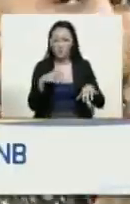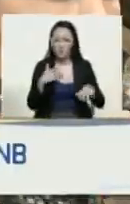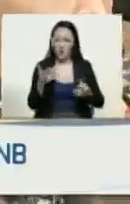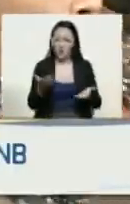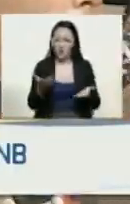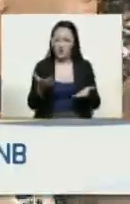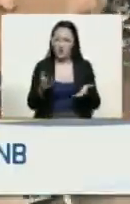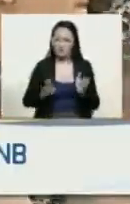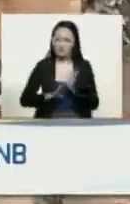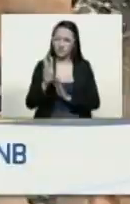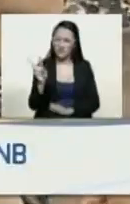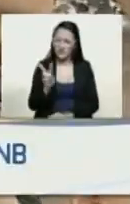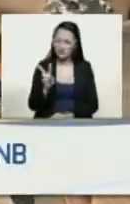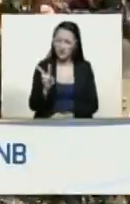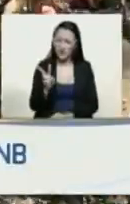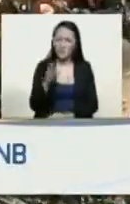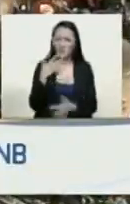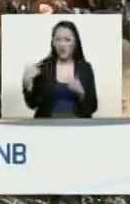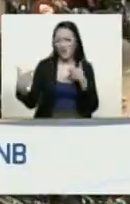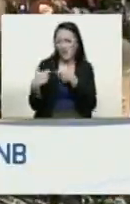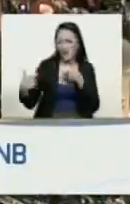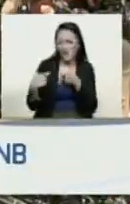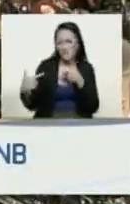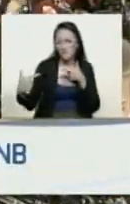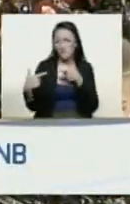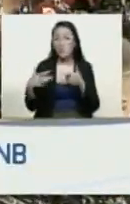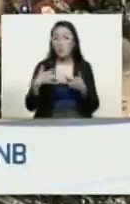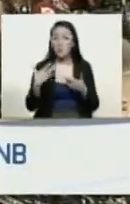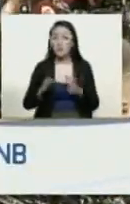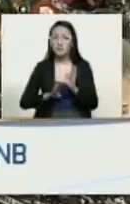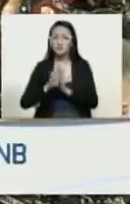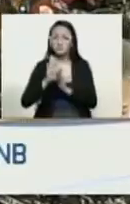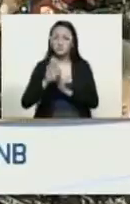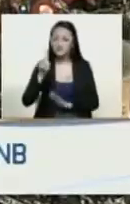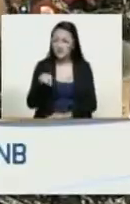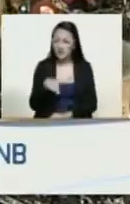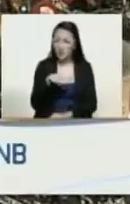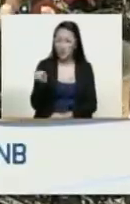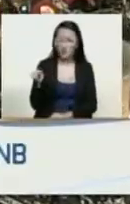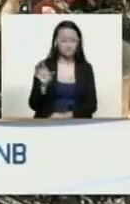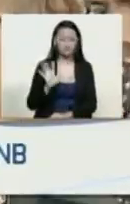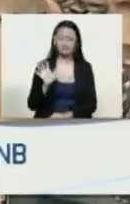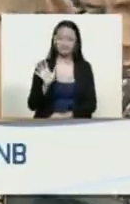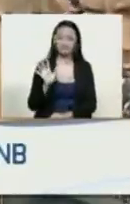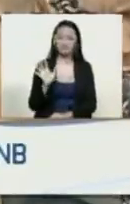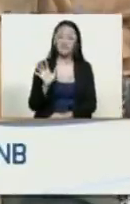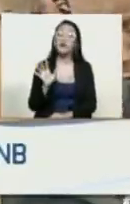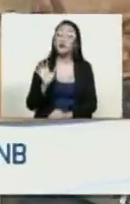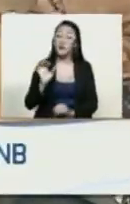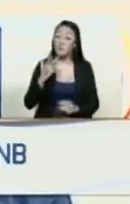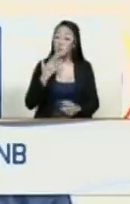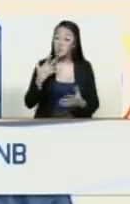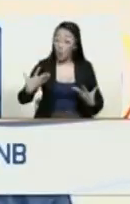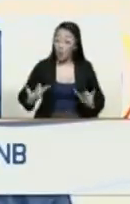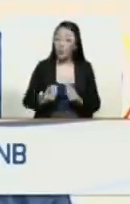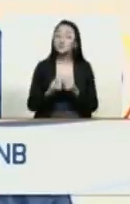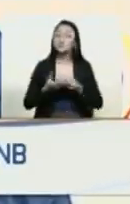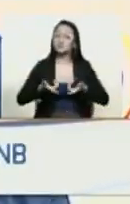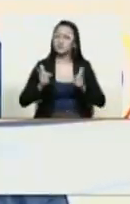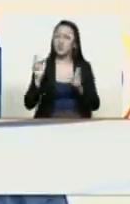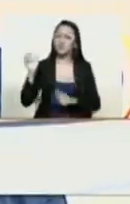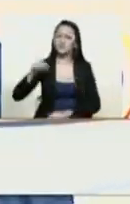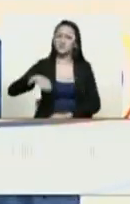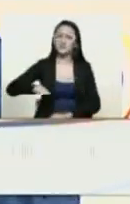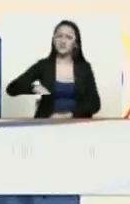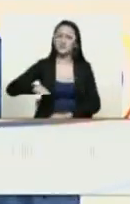país? Si estamos peleados y enfrentados, ¿podremos avanzar? No. Solo juntos, todo es